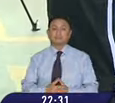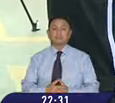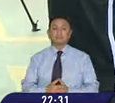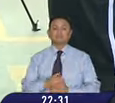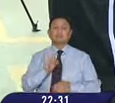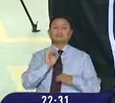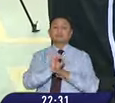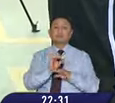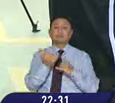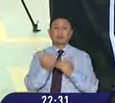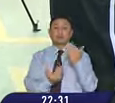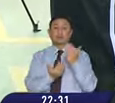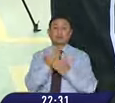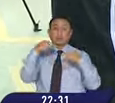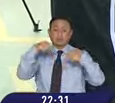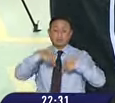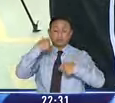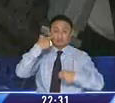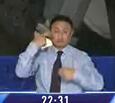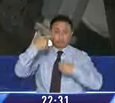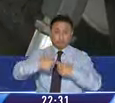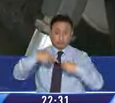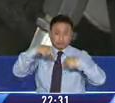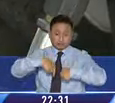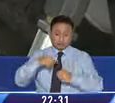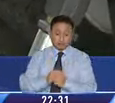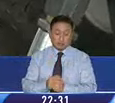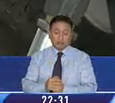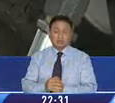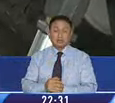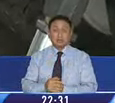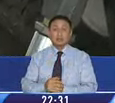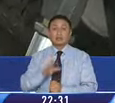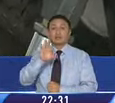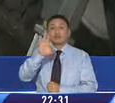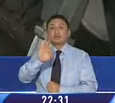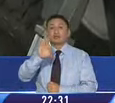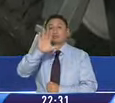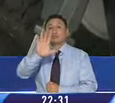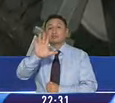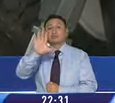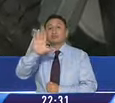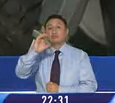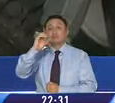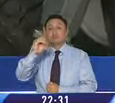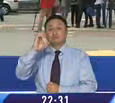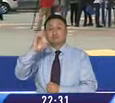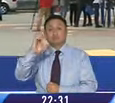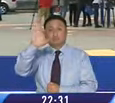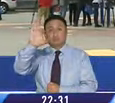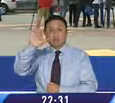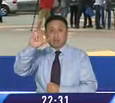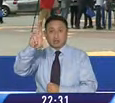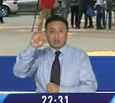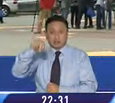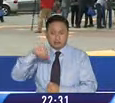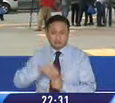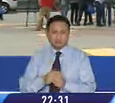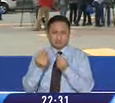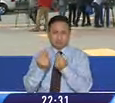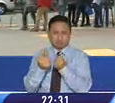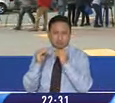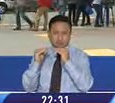Ecuador vive una nueva etapa en su vida republicana, marcada por el lanzamiento de la gasolina Super Premium 95 octanos, que viene a reemplazar a la